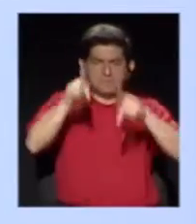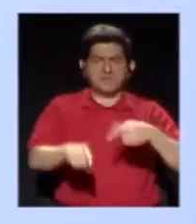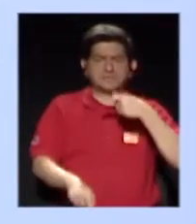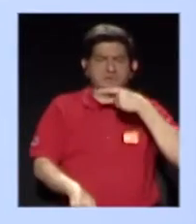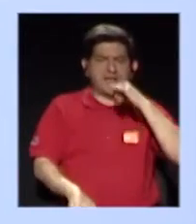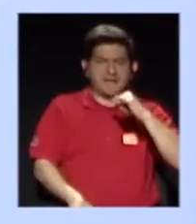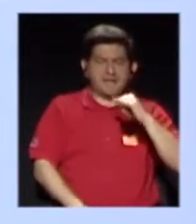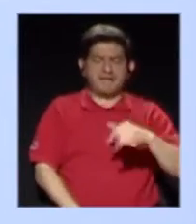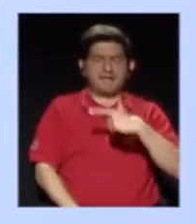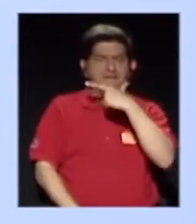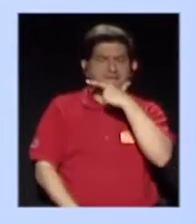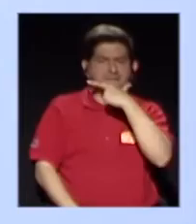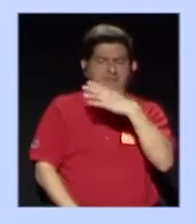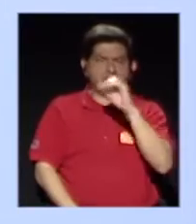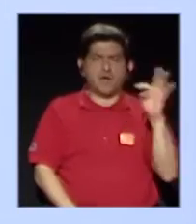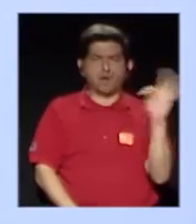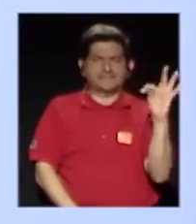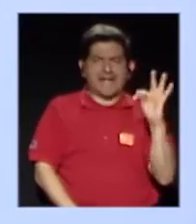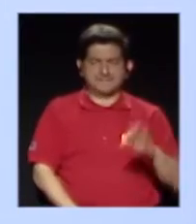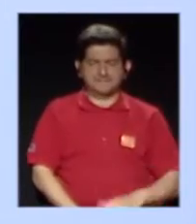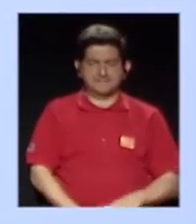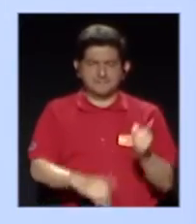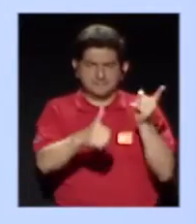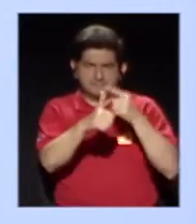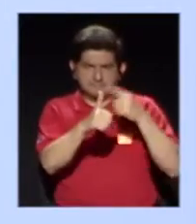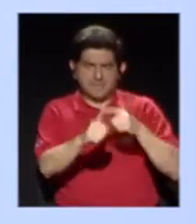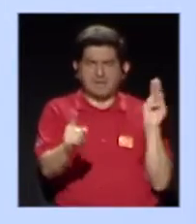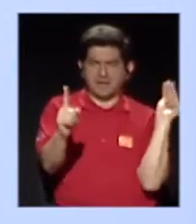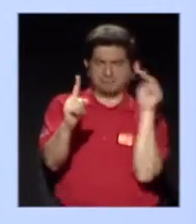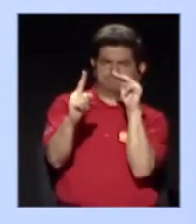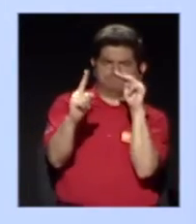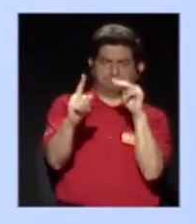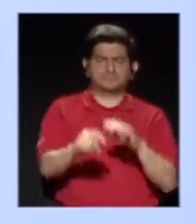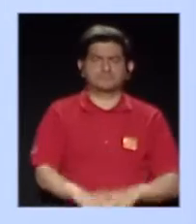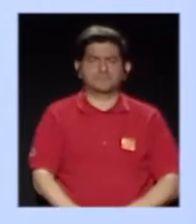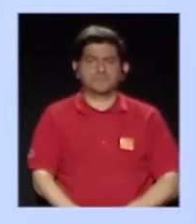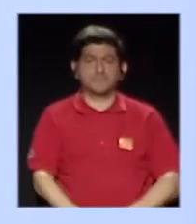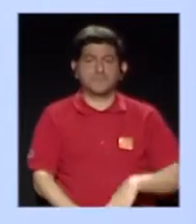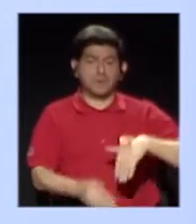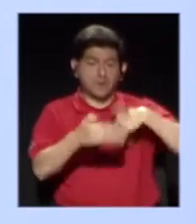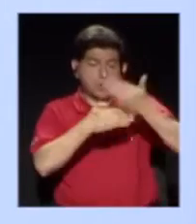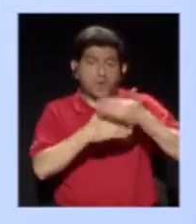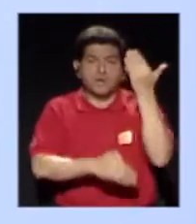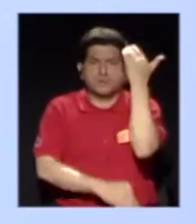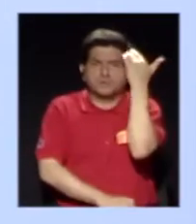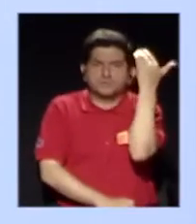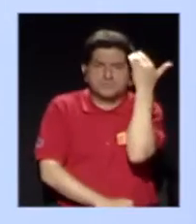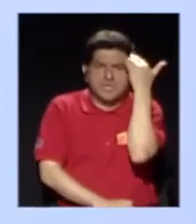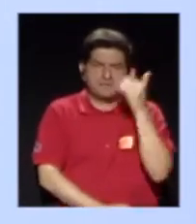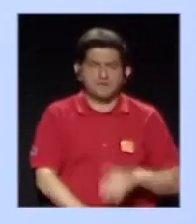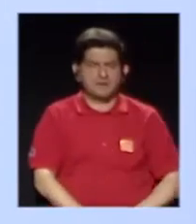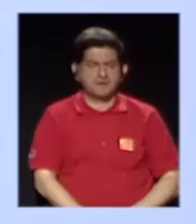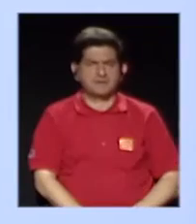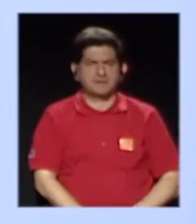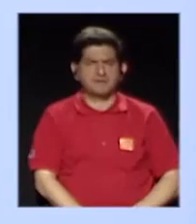y transexual por lo tanto esa fue nuestra primera misión luego hemos sabido de que las formas que de